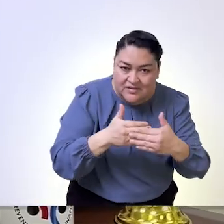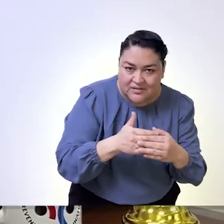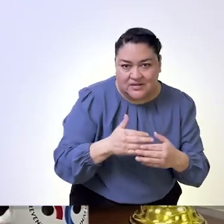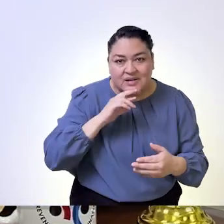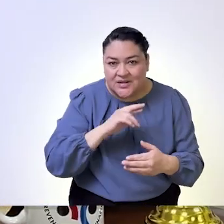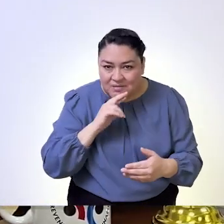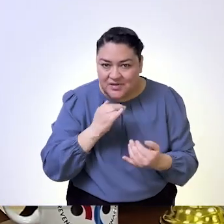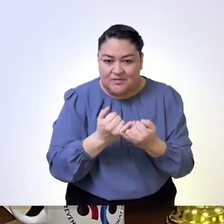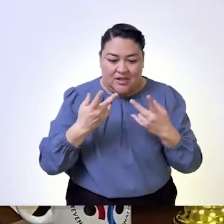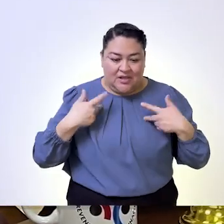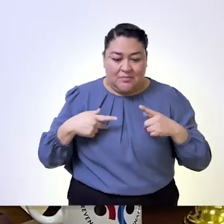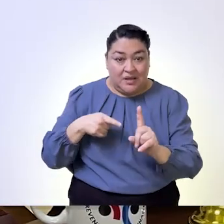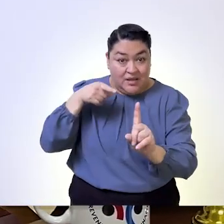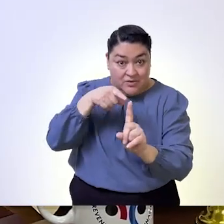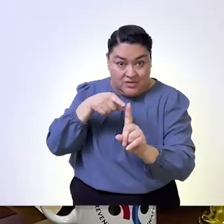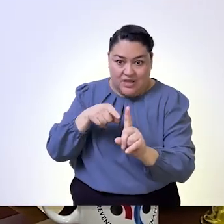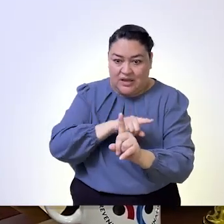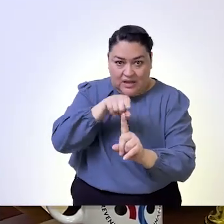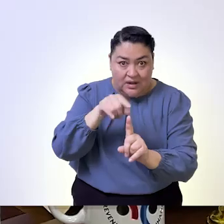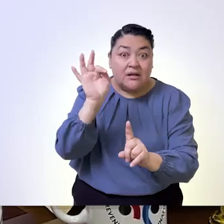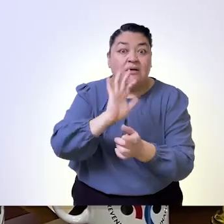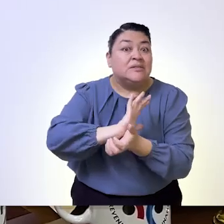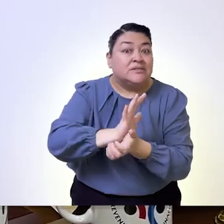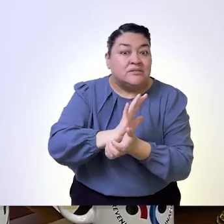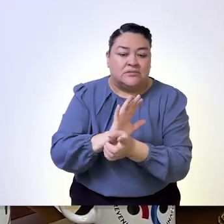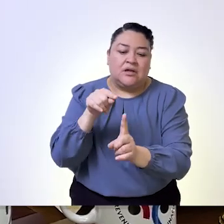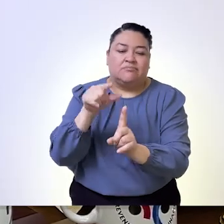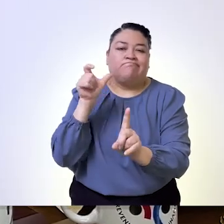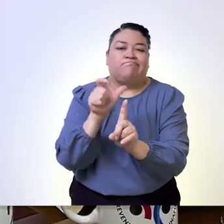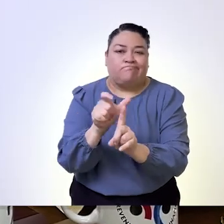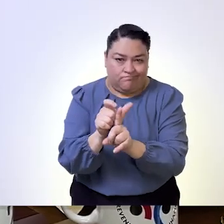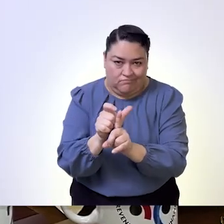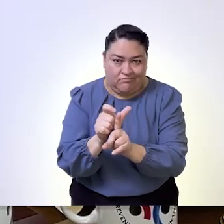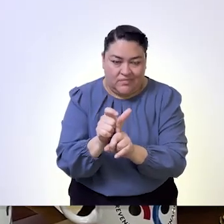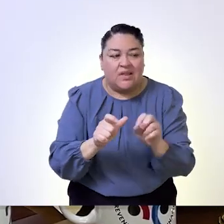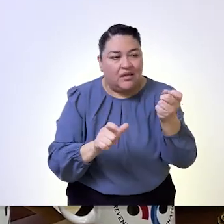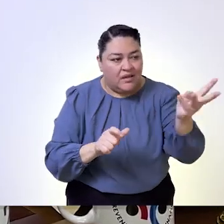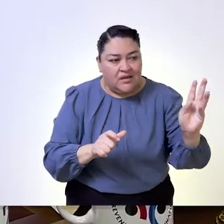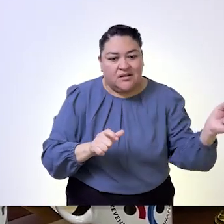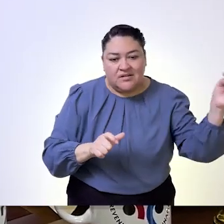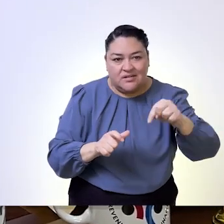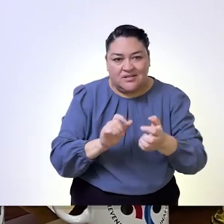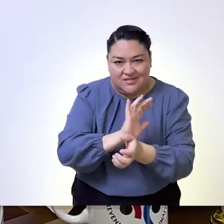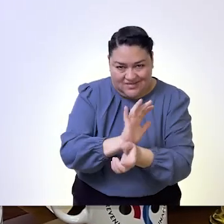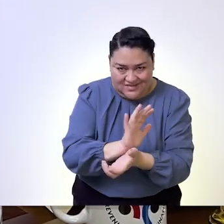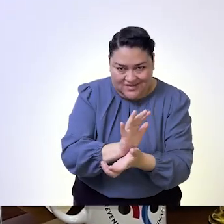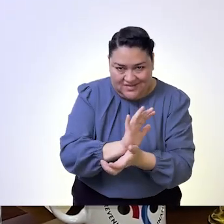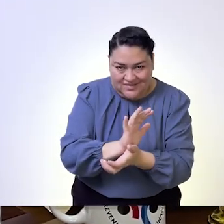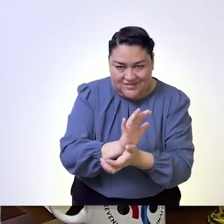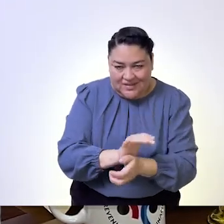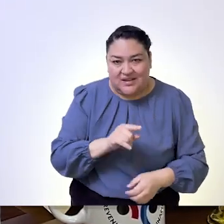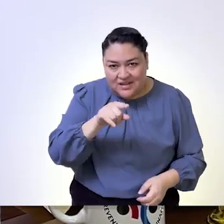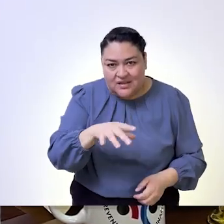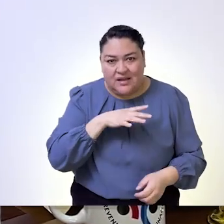desproporción procesal, es decir, colocar a la víctima al igual que el presunto discriminador, porque